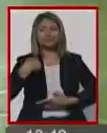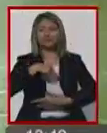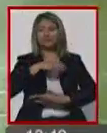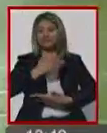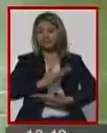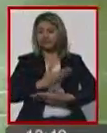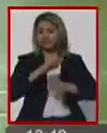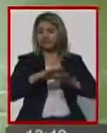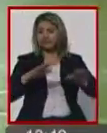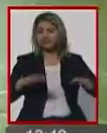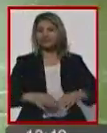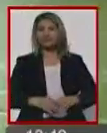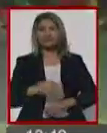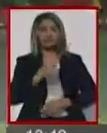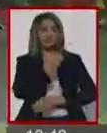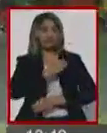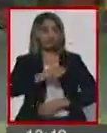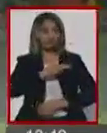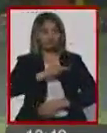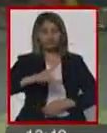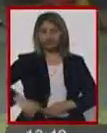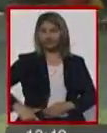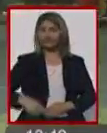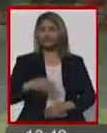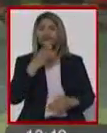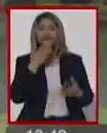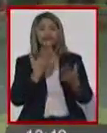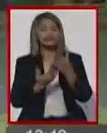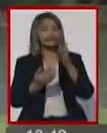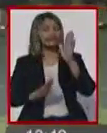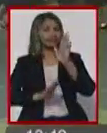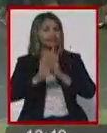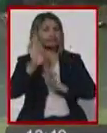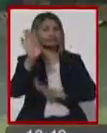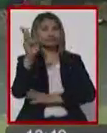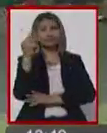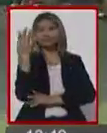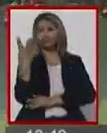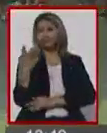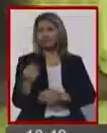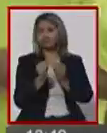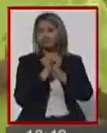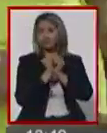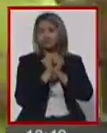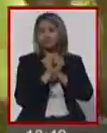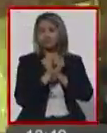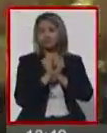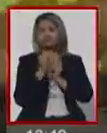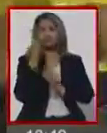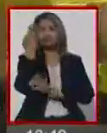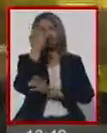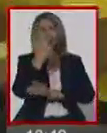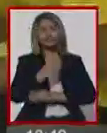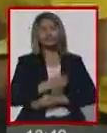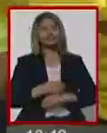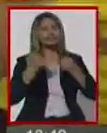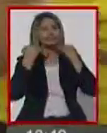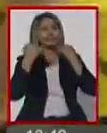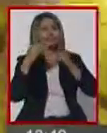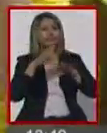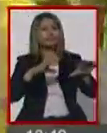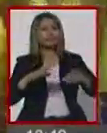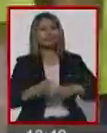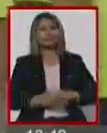nuestras niñas, de parte del gobierno municipal nos esté saliendo bien, con la Bolivisión que nos está dando el realce de transmitir el